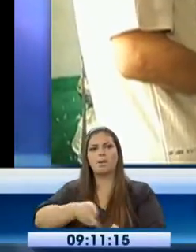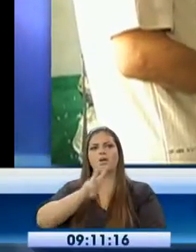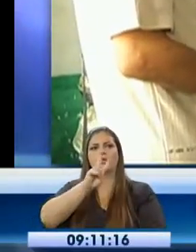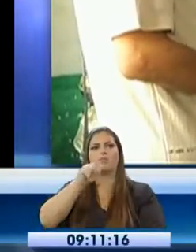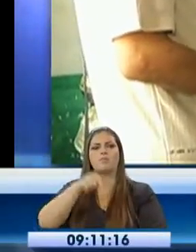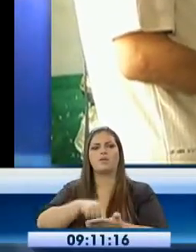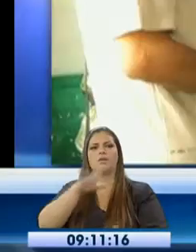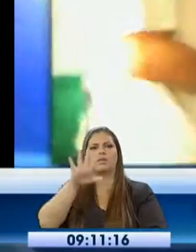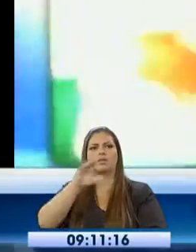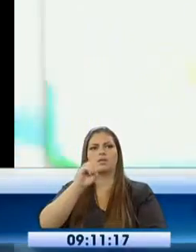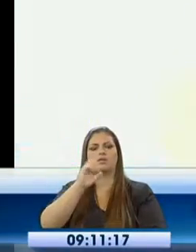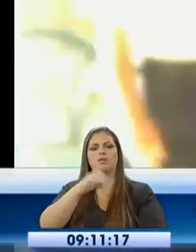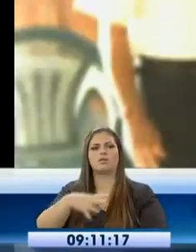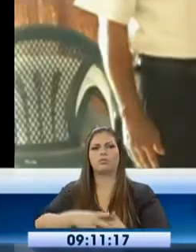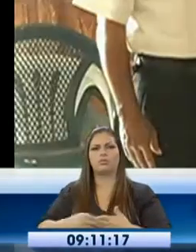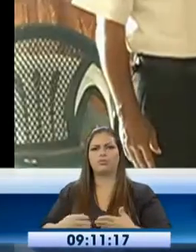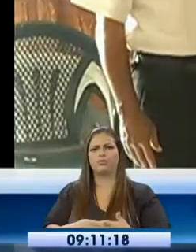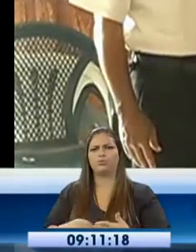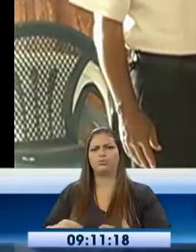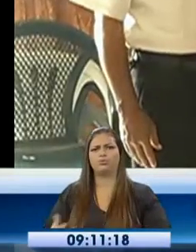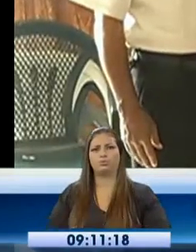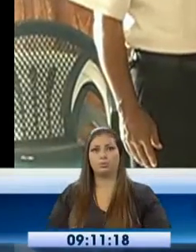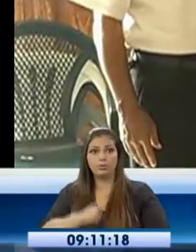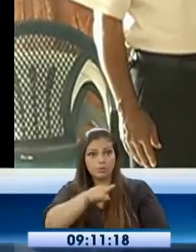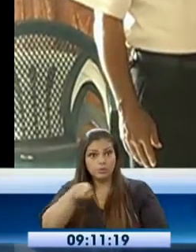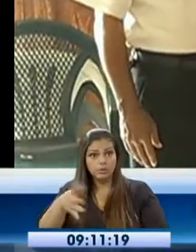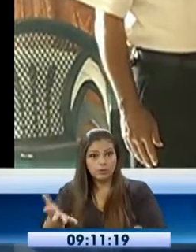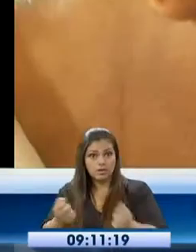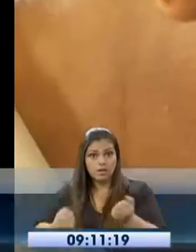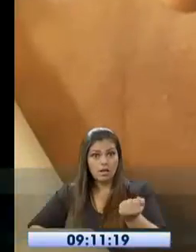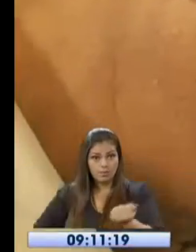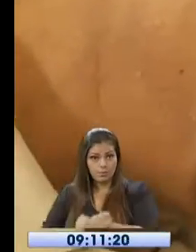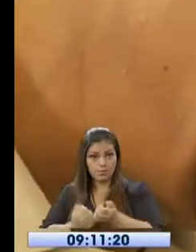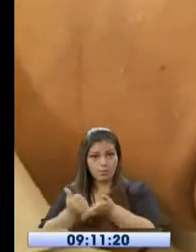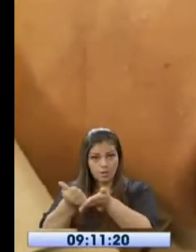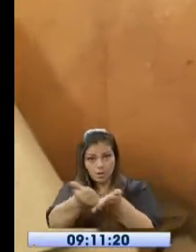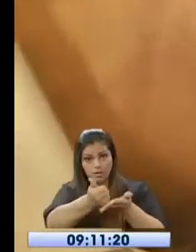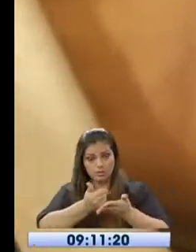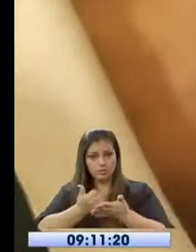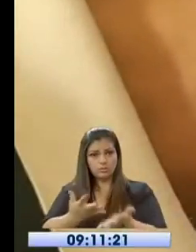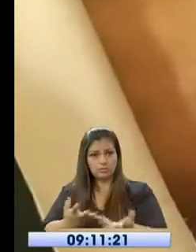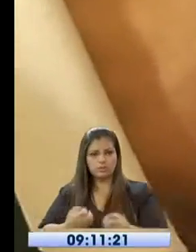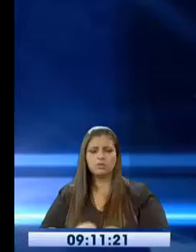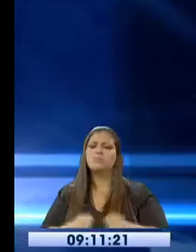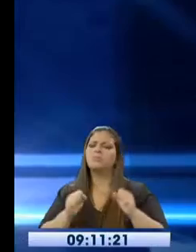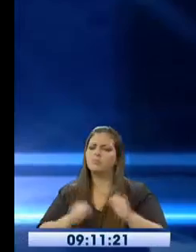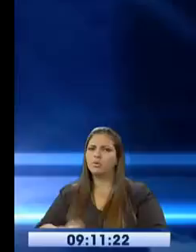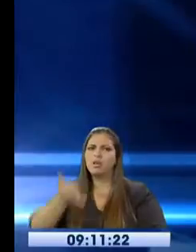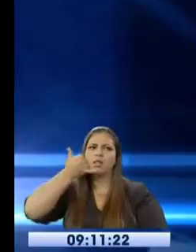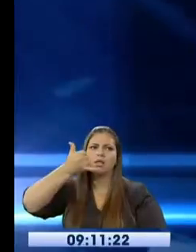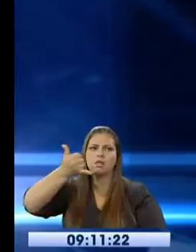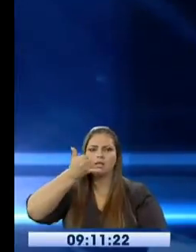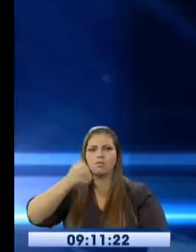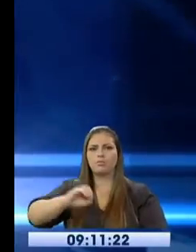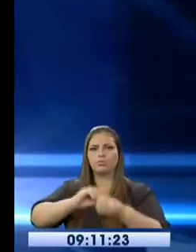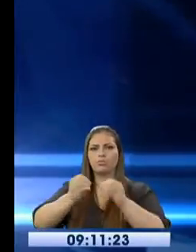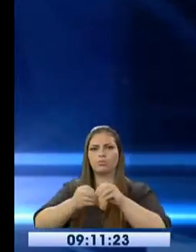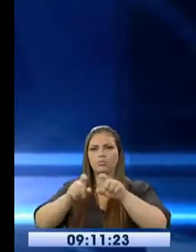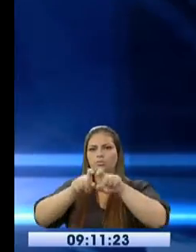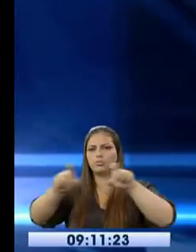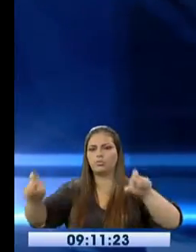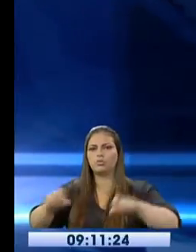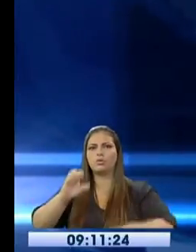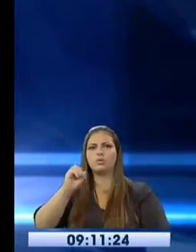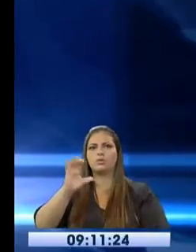a dónde hay plata para esto? Si usted desea colaborar con 2 hijos desesperados, puede comunicarse al siguiente número celular,